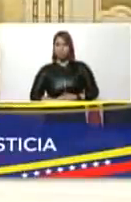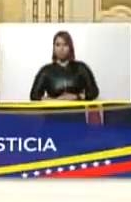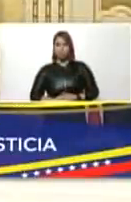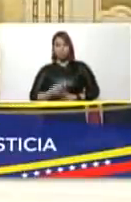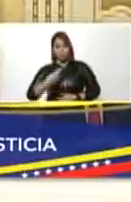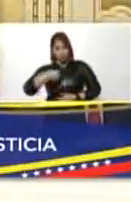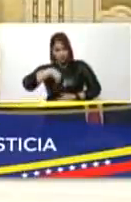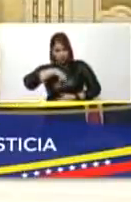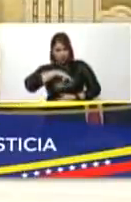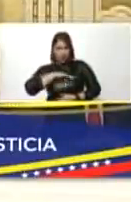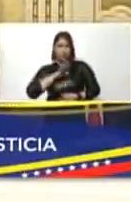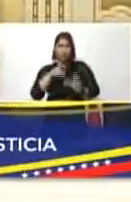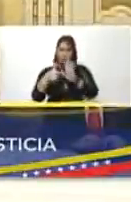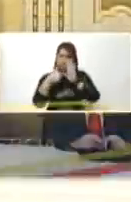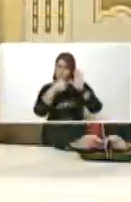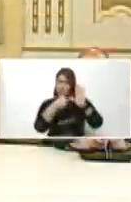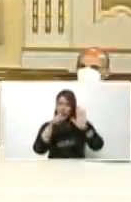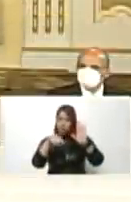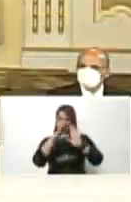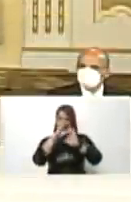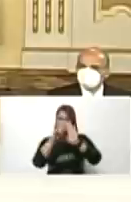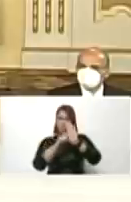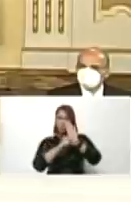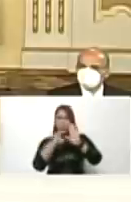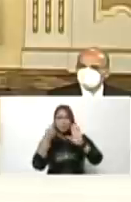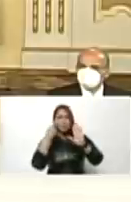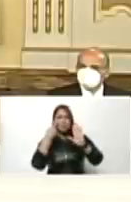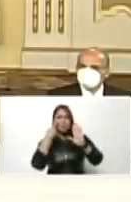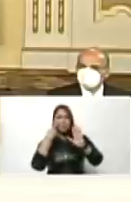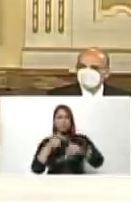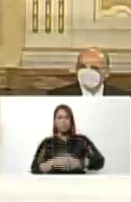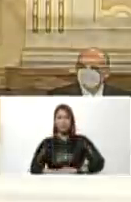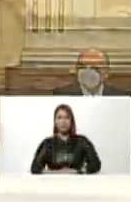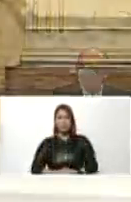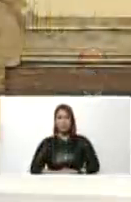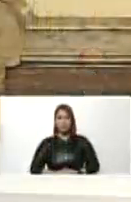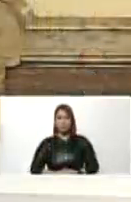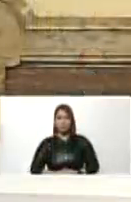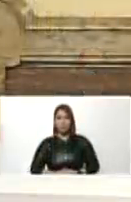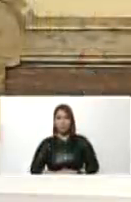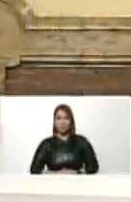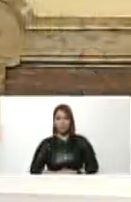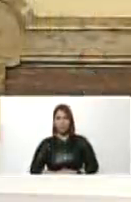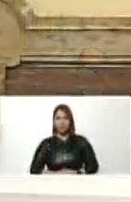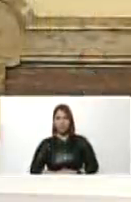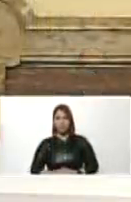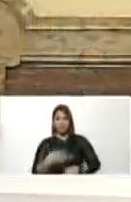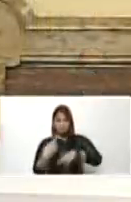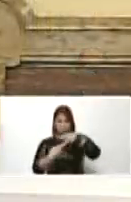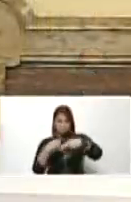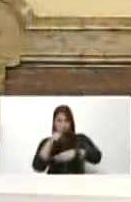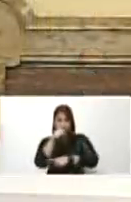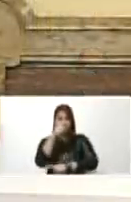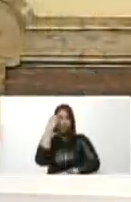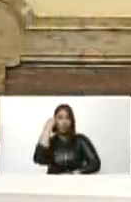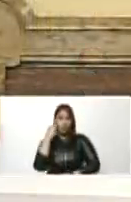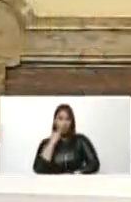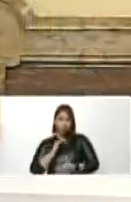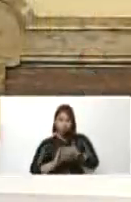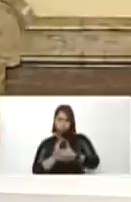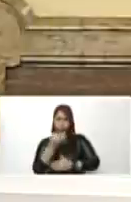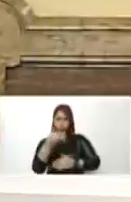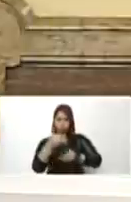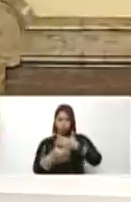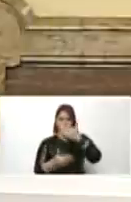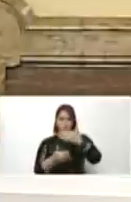demuestra desde el punto de vista constitucional que la revolución bolivariana fundada en el